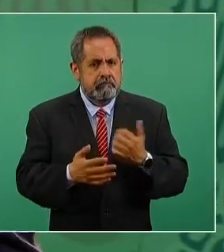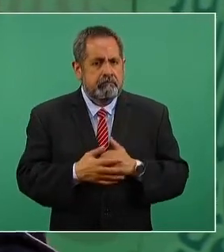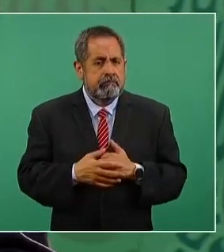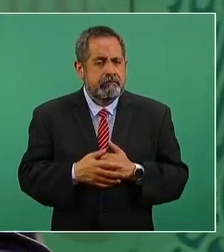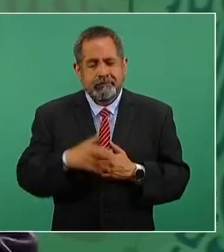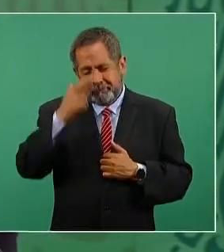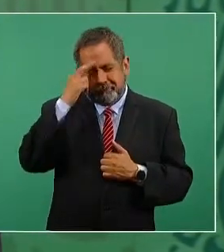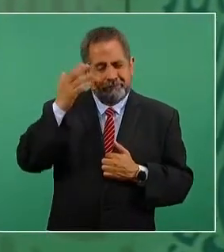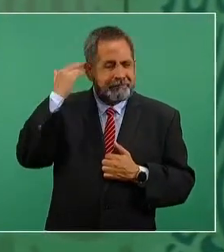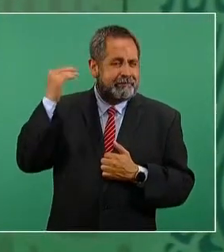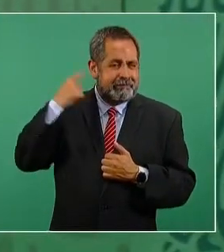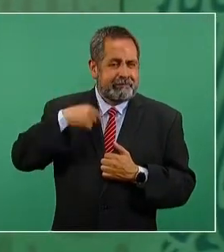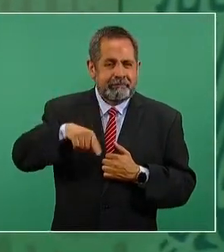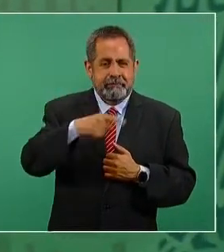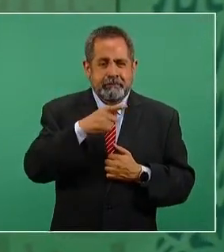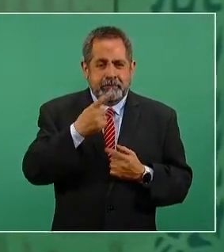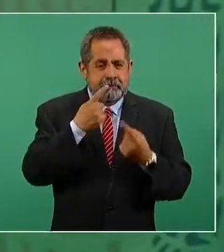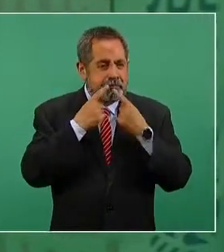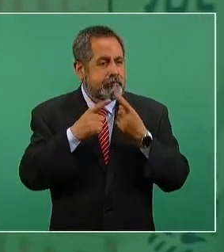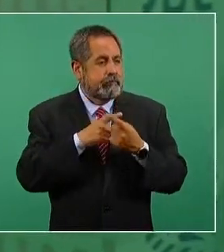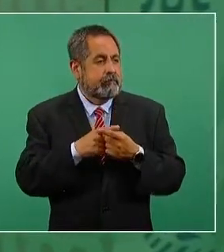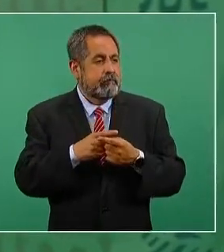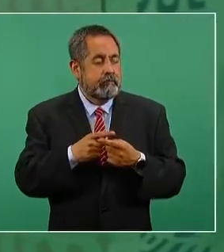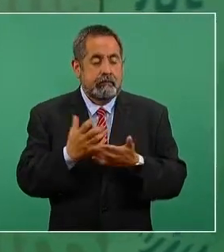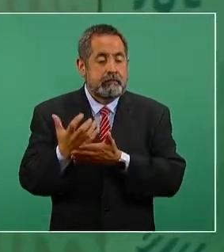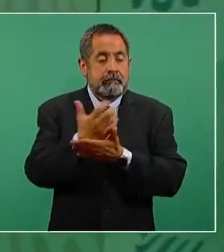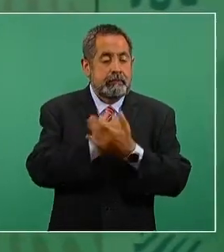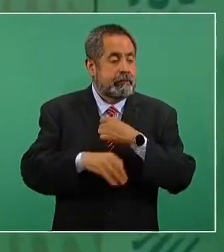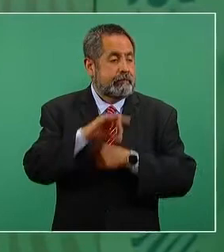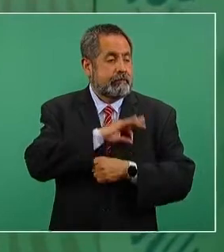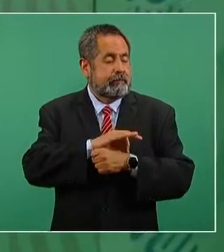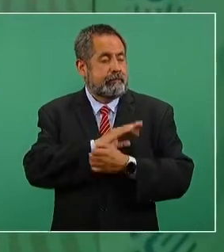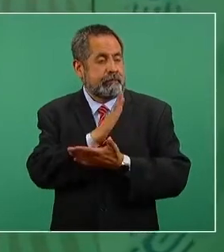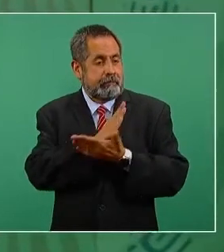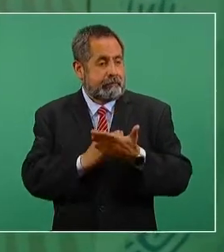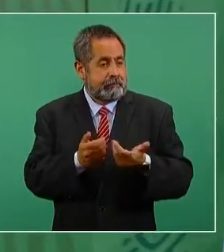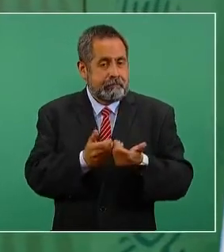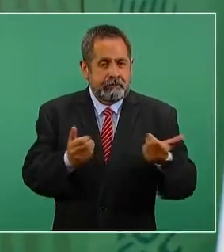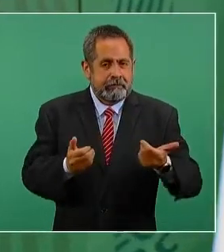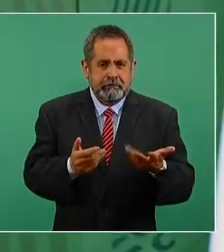el mecanismo de utilidad compartida, eso continúa.